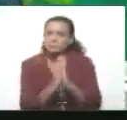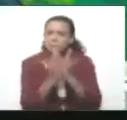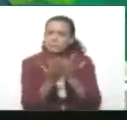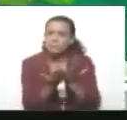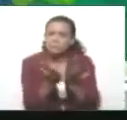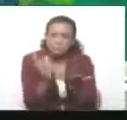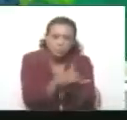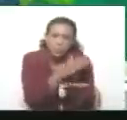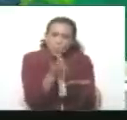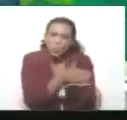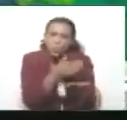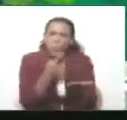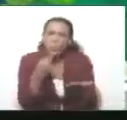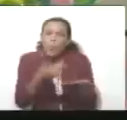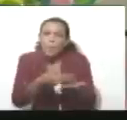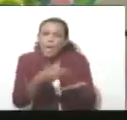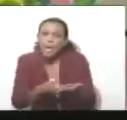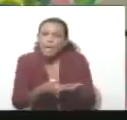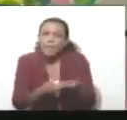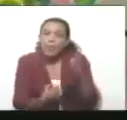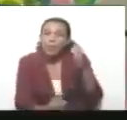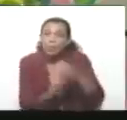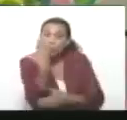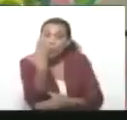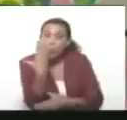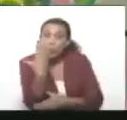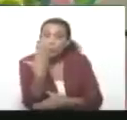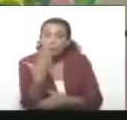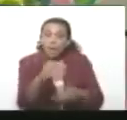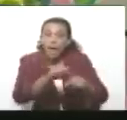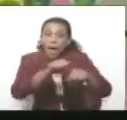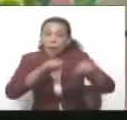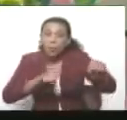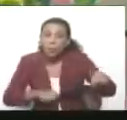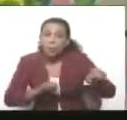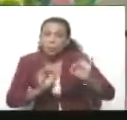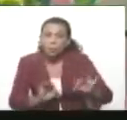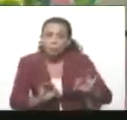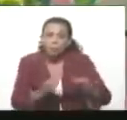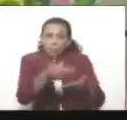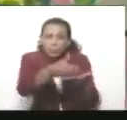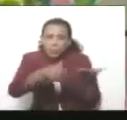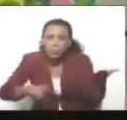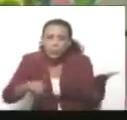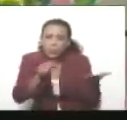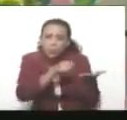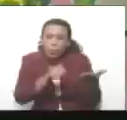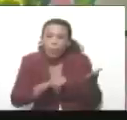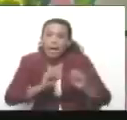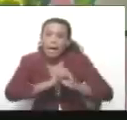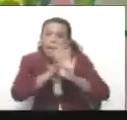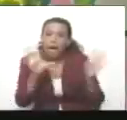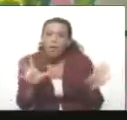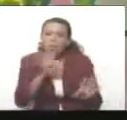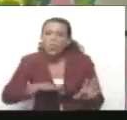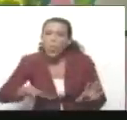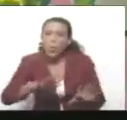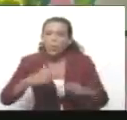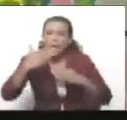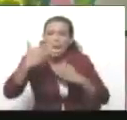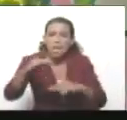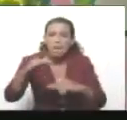en el mapa de cuando se funda en angosturas la gran Colombia queda muy claro también